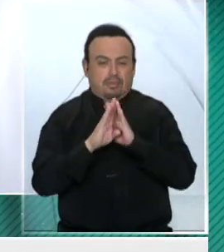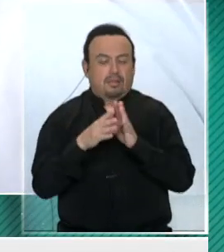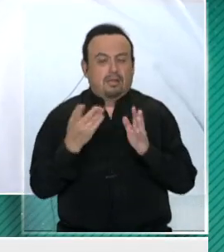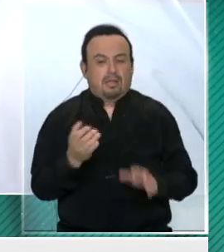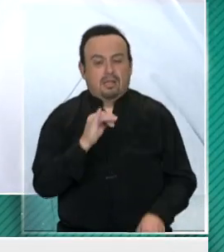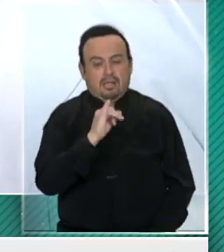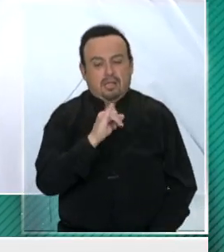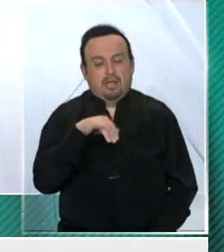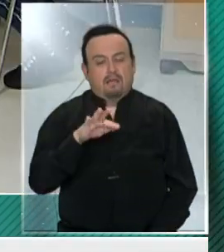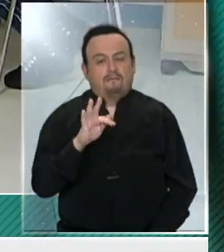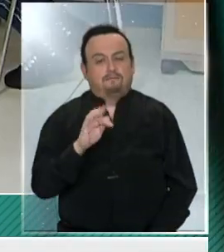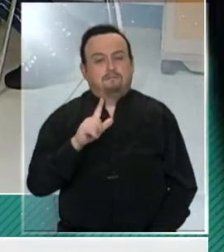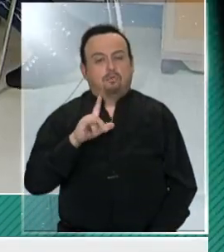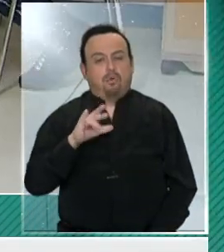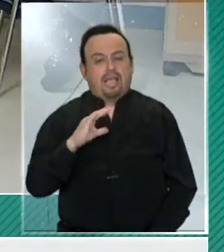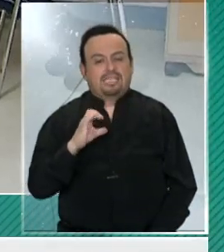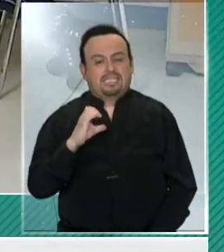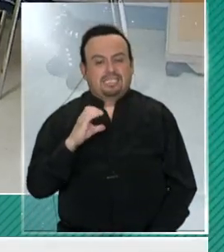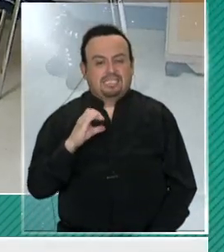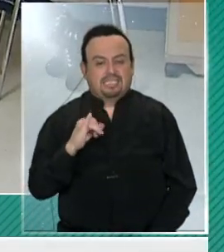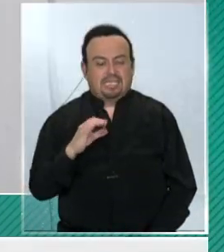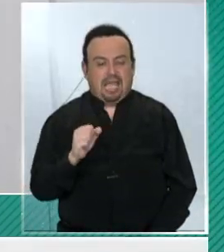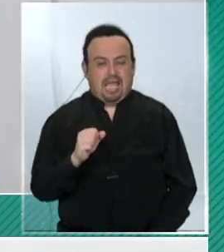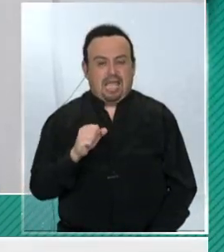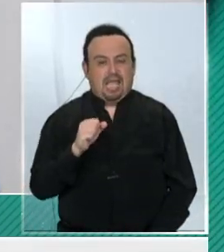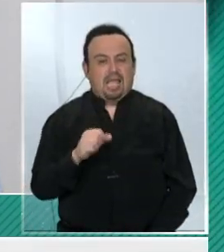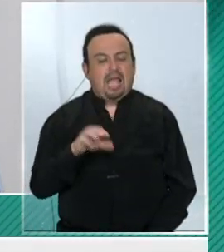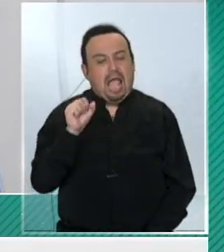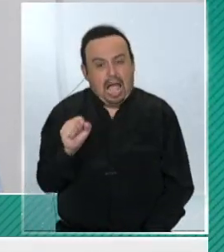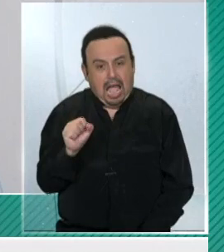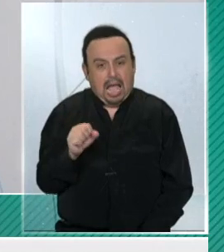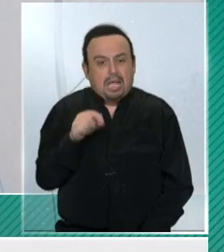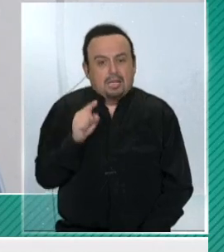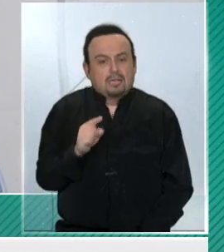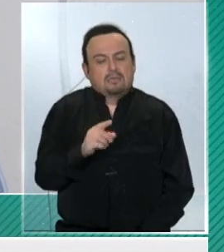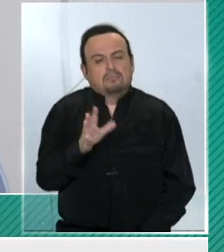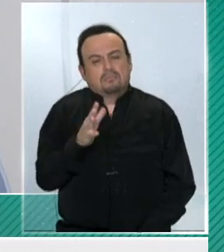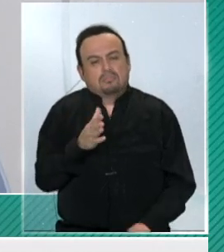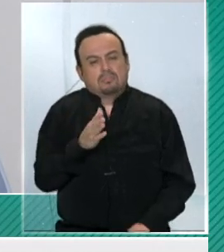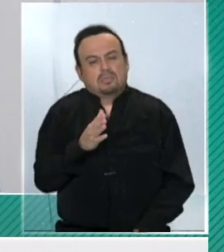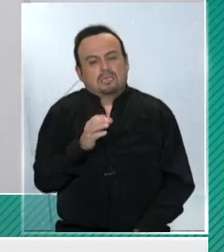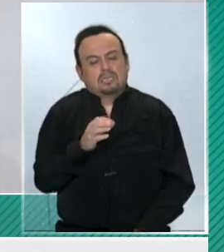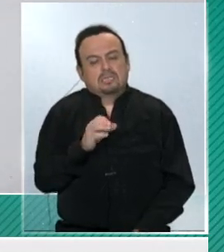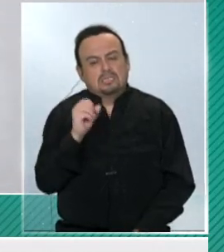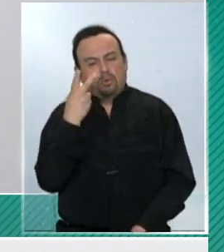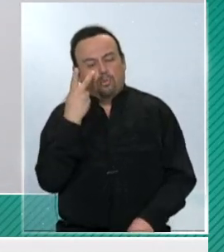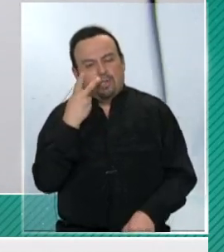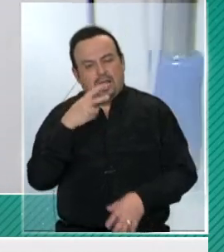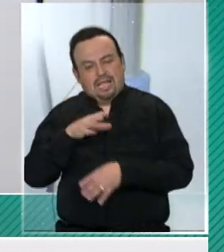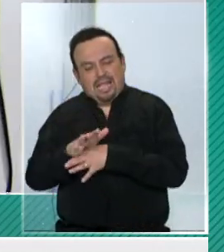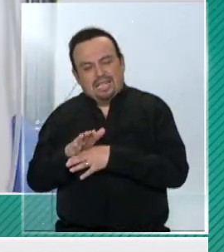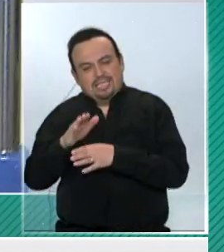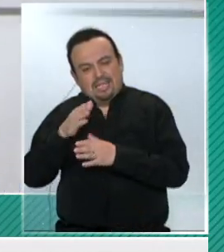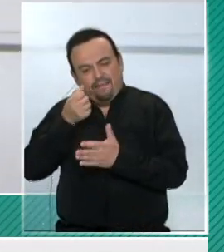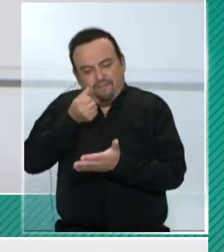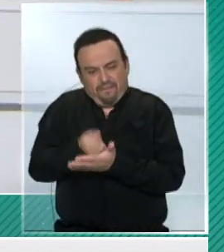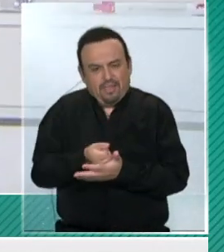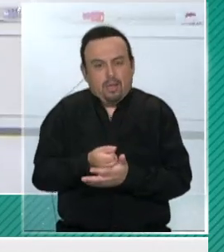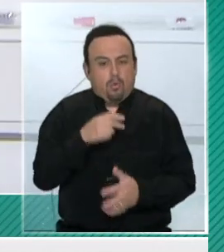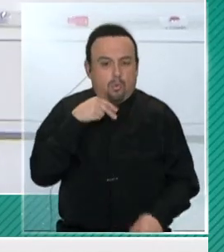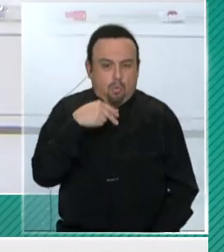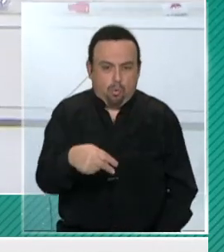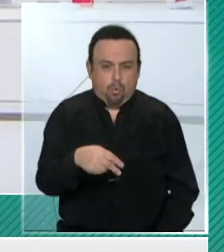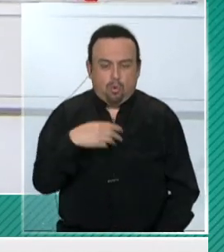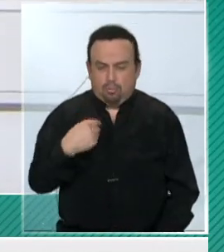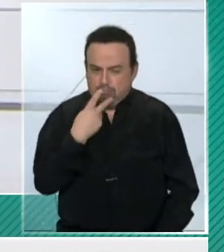influenza A es alrededor de segunda quincena de mayo, junio llega a su pico. Y yo creo que estos casos que se han detectado en